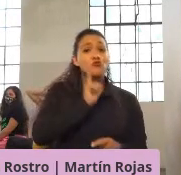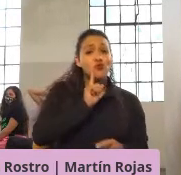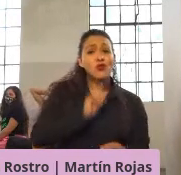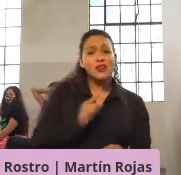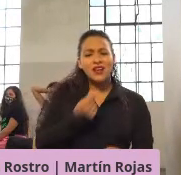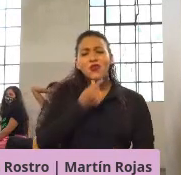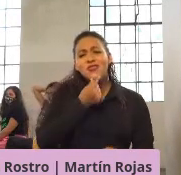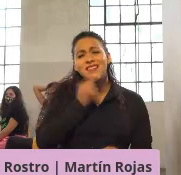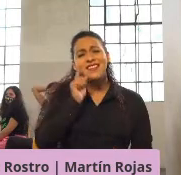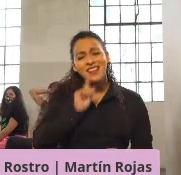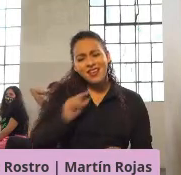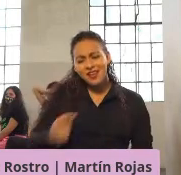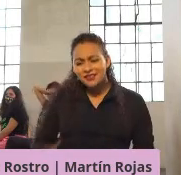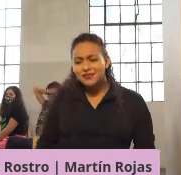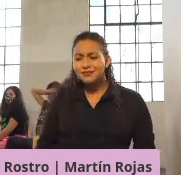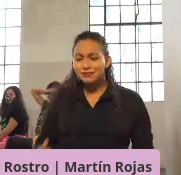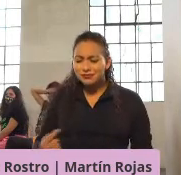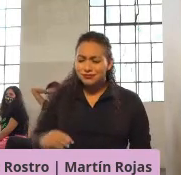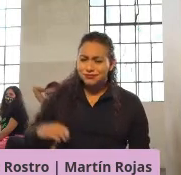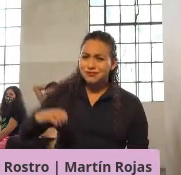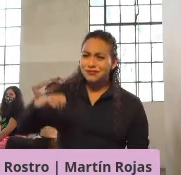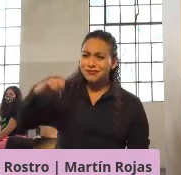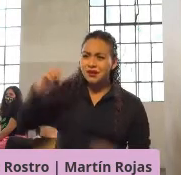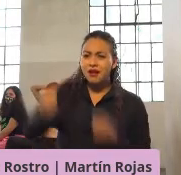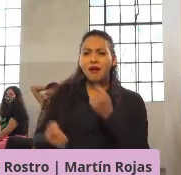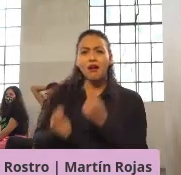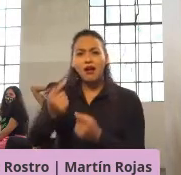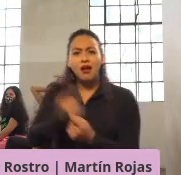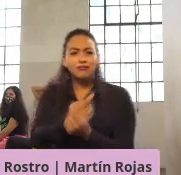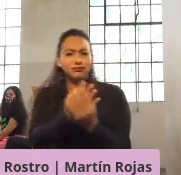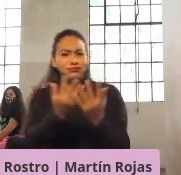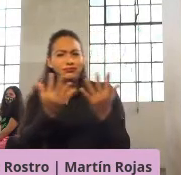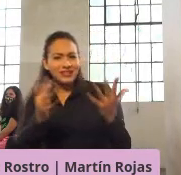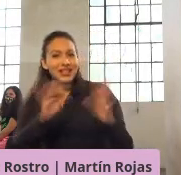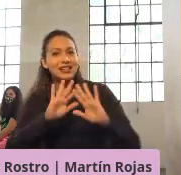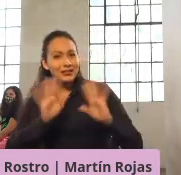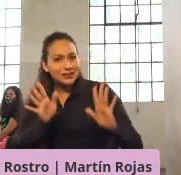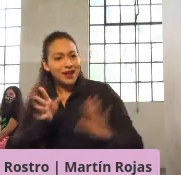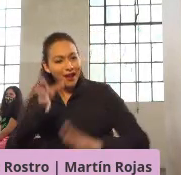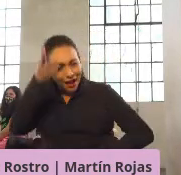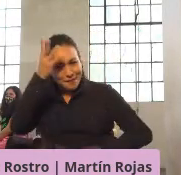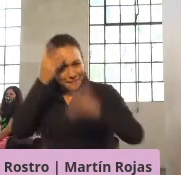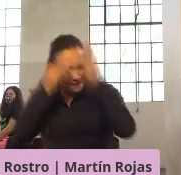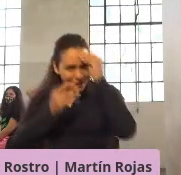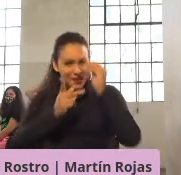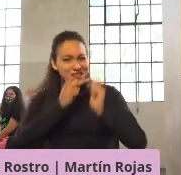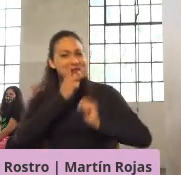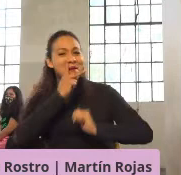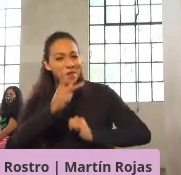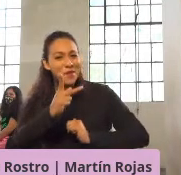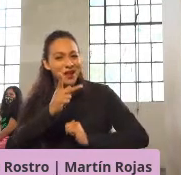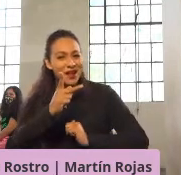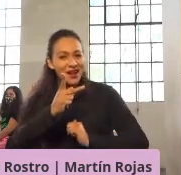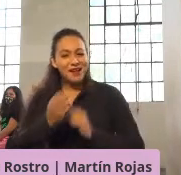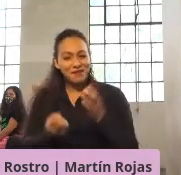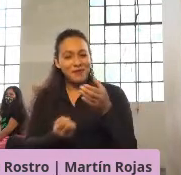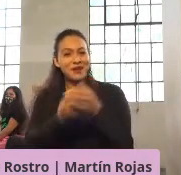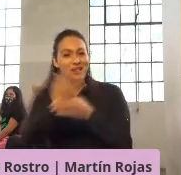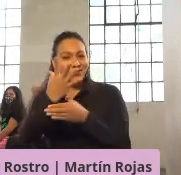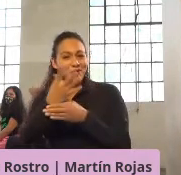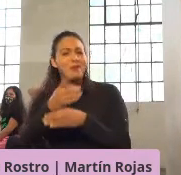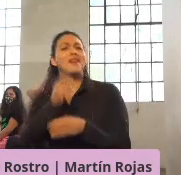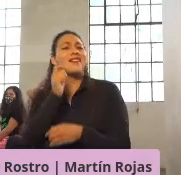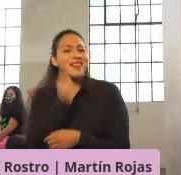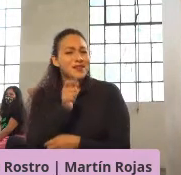creciendo feministas. Entonces, yo creo que es lo mismo con el activismo, ¿no? Y que es súper bello que en lugares como este podemos ir